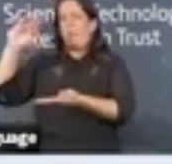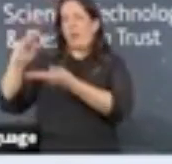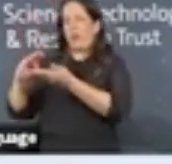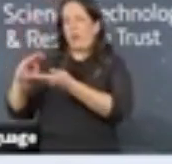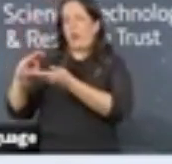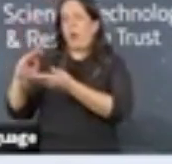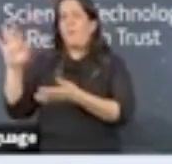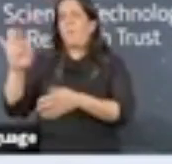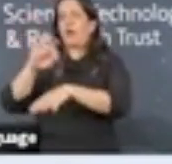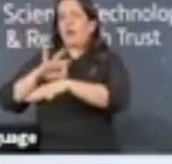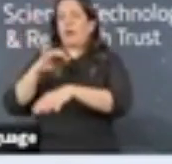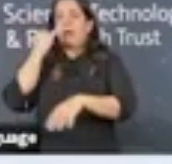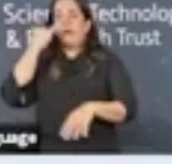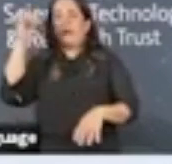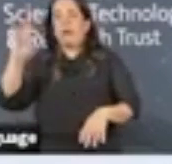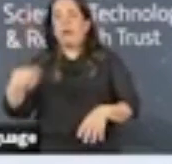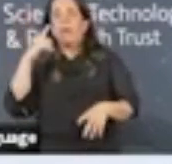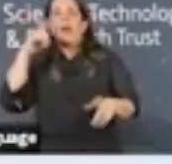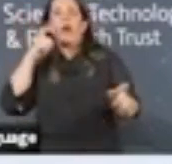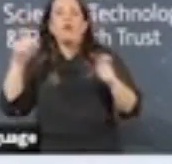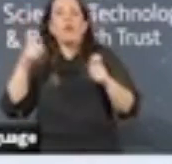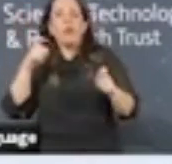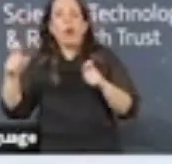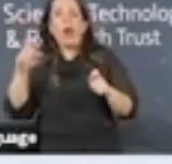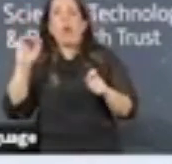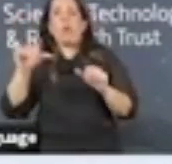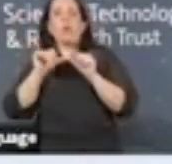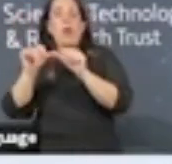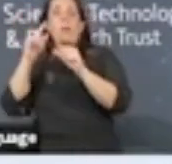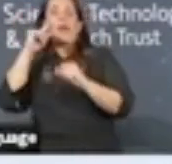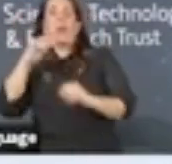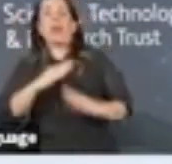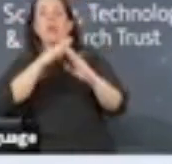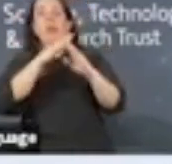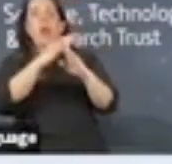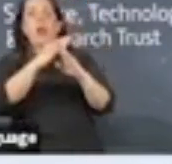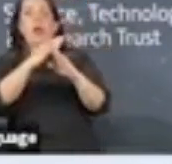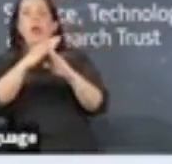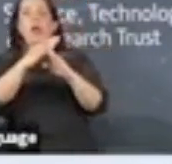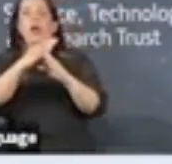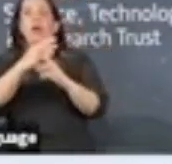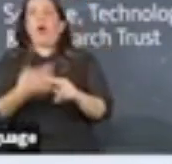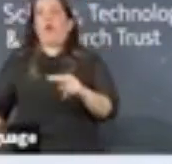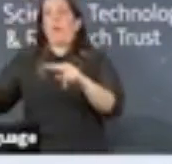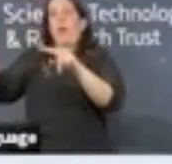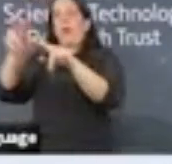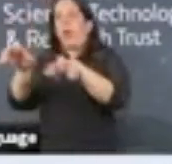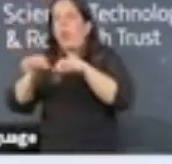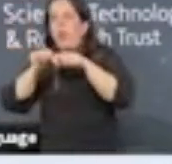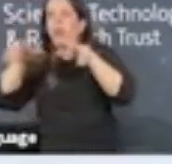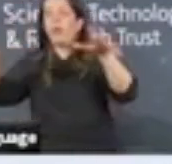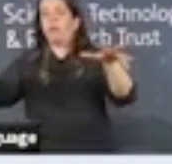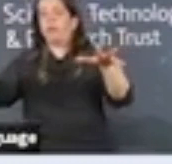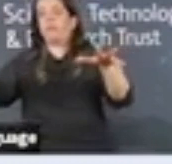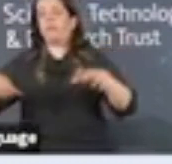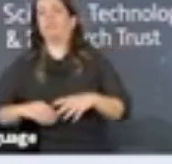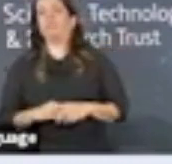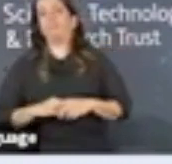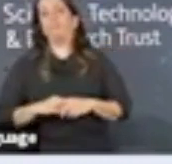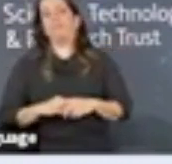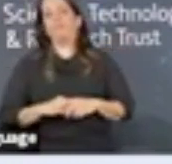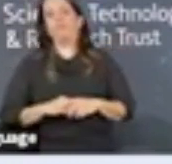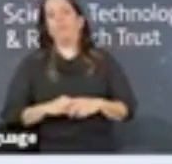necesario controlar o mantener para evitar los brotes de estos virus. De modo pues que